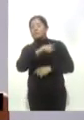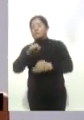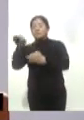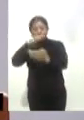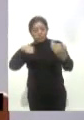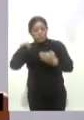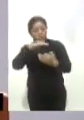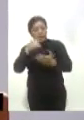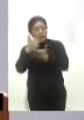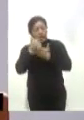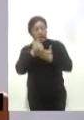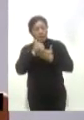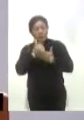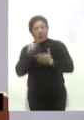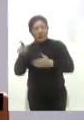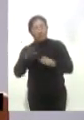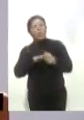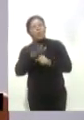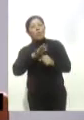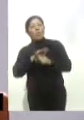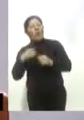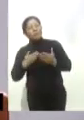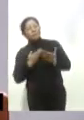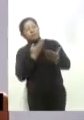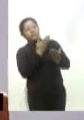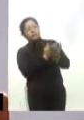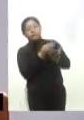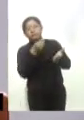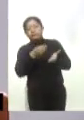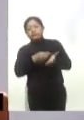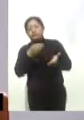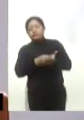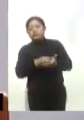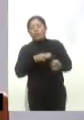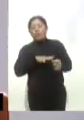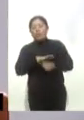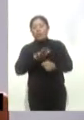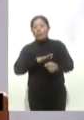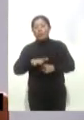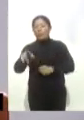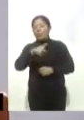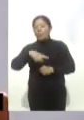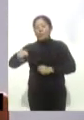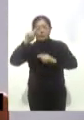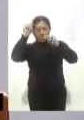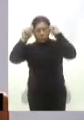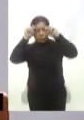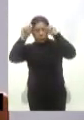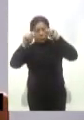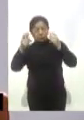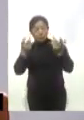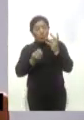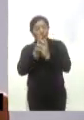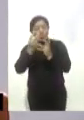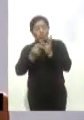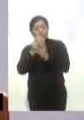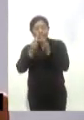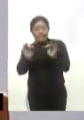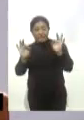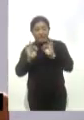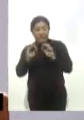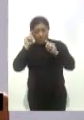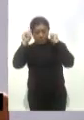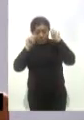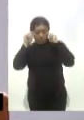proponer productos turísticos adicionales a partir de la nueva forma de hacer turismo por